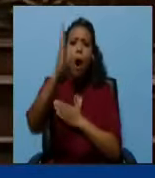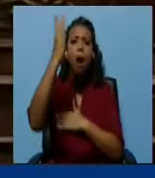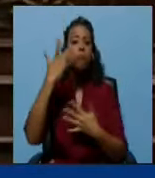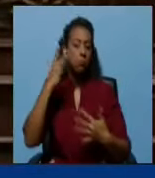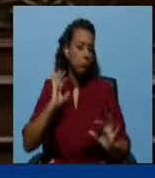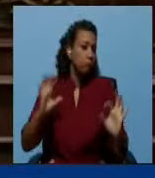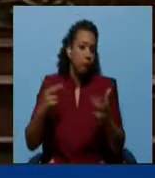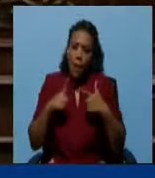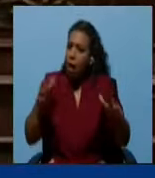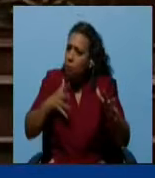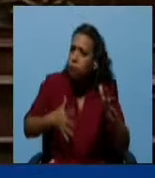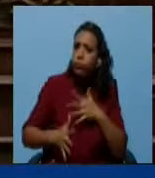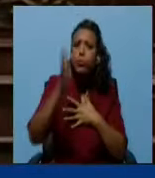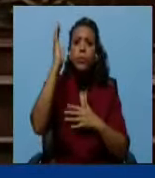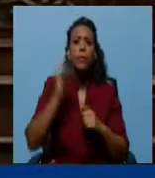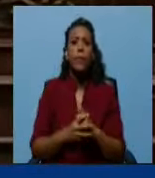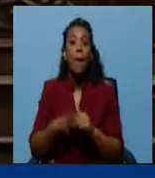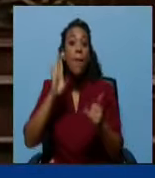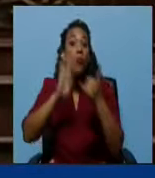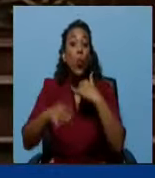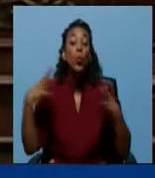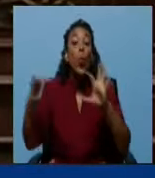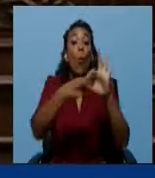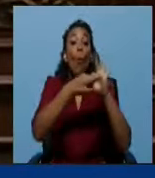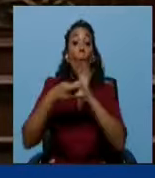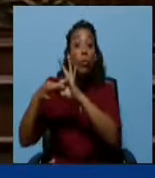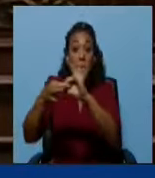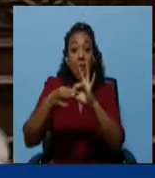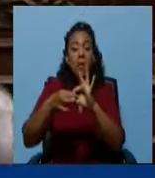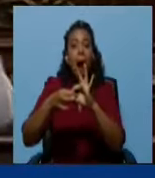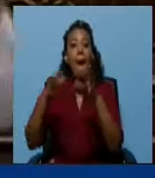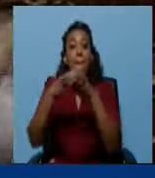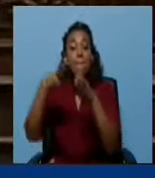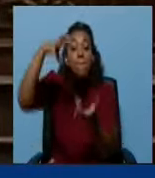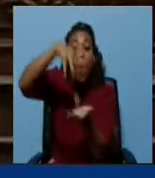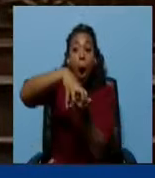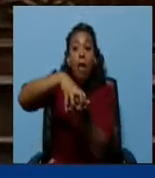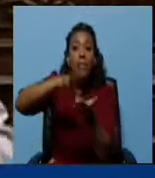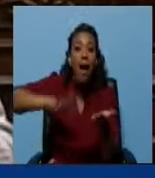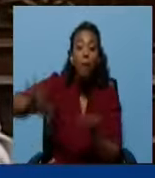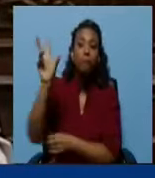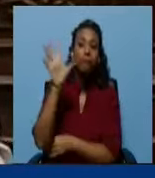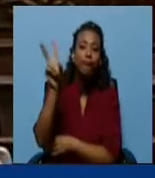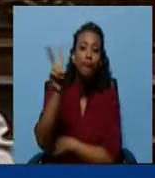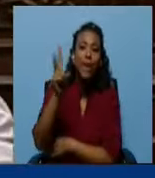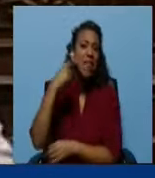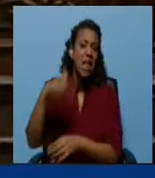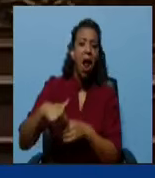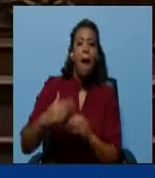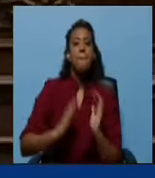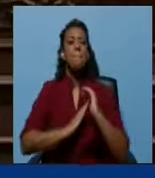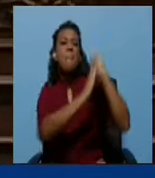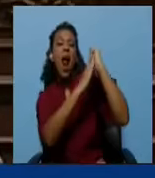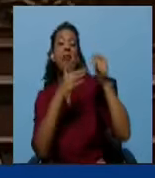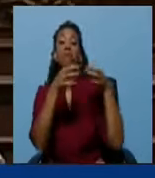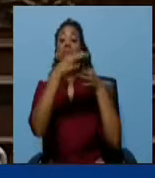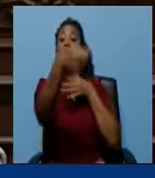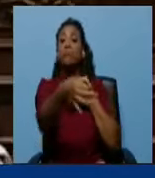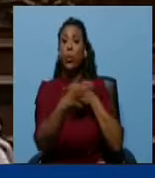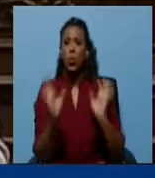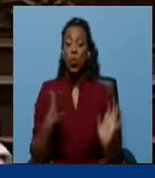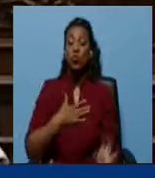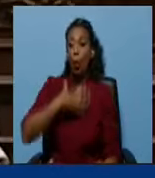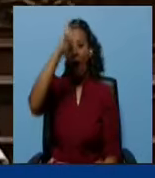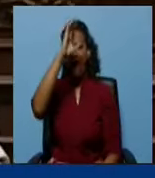grande y trascendente, porque al final todos unidos formamos parte de una sola causa. Ninguno de nosotros está aislado. Cuando yo